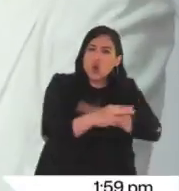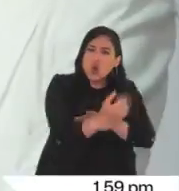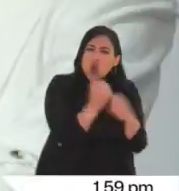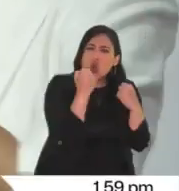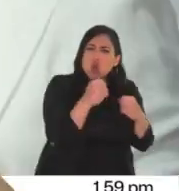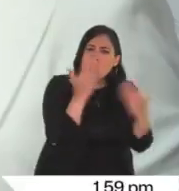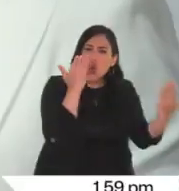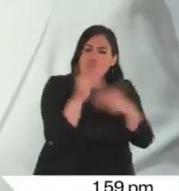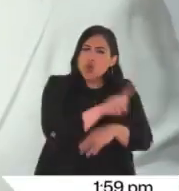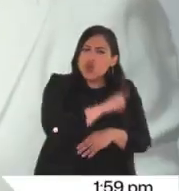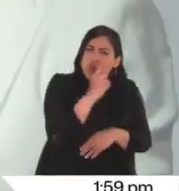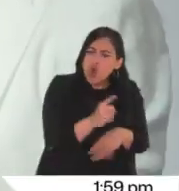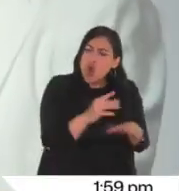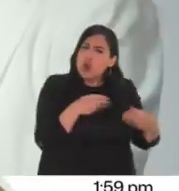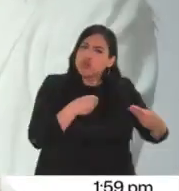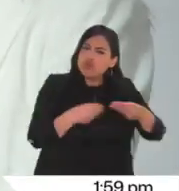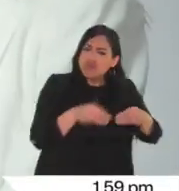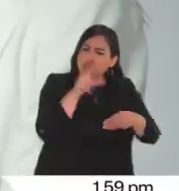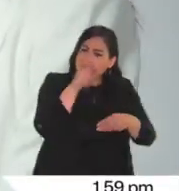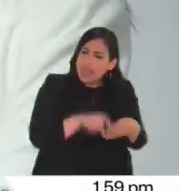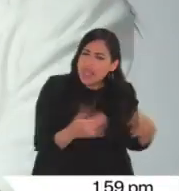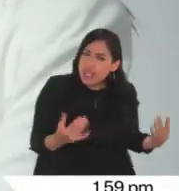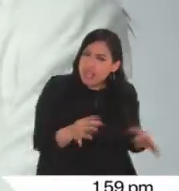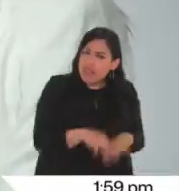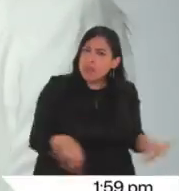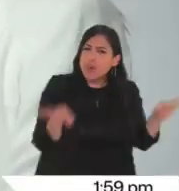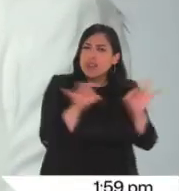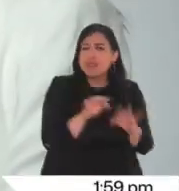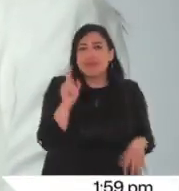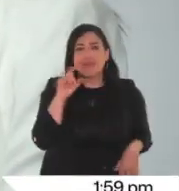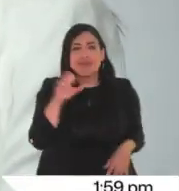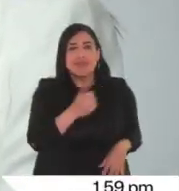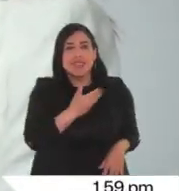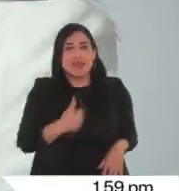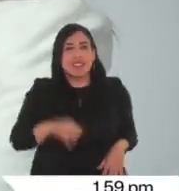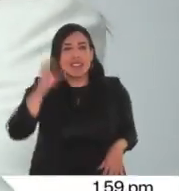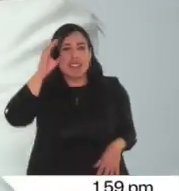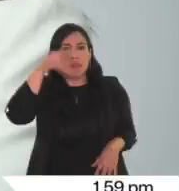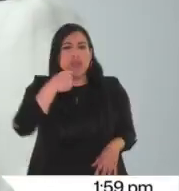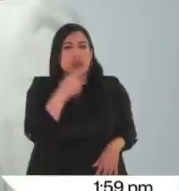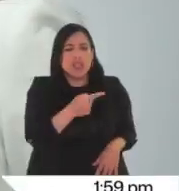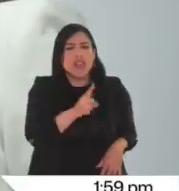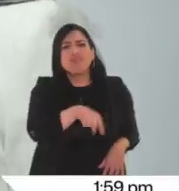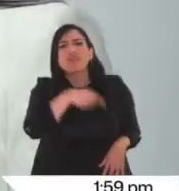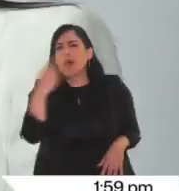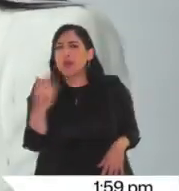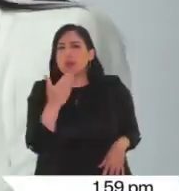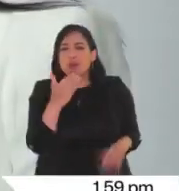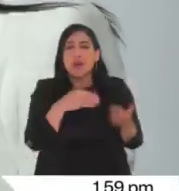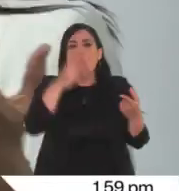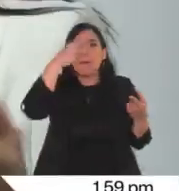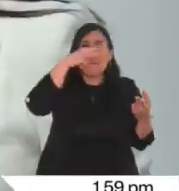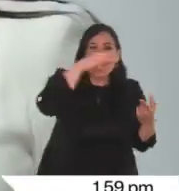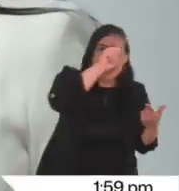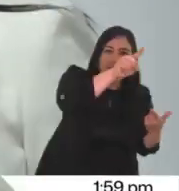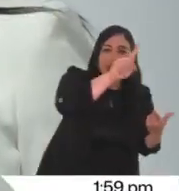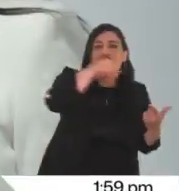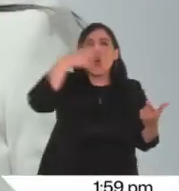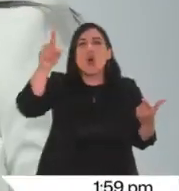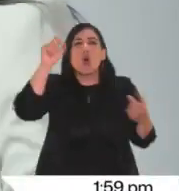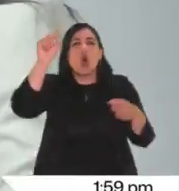sino otra mirada ese ese approach que no Solo lo dice por ejemplo Gustavo Petro sino amlo por ejemplo en México y otros